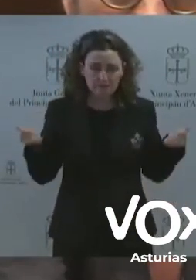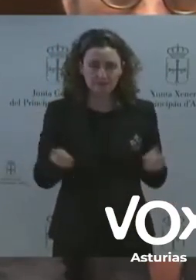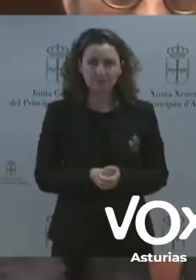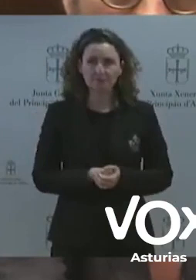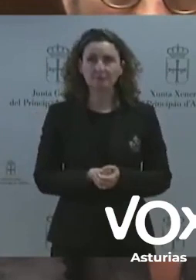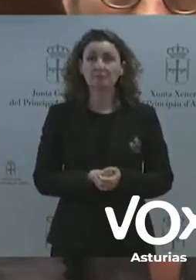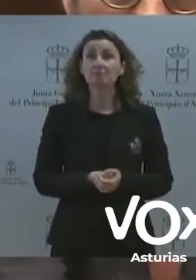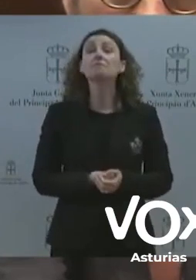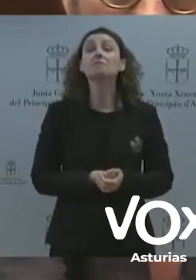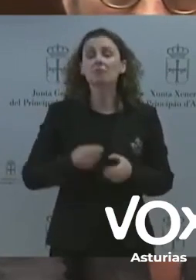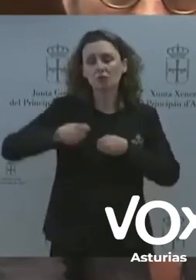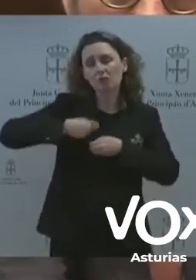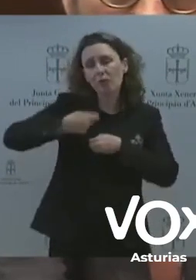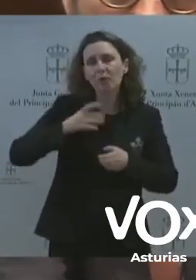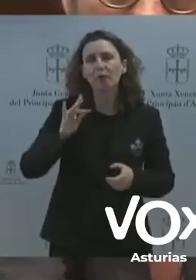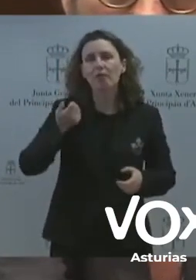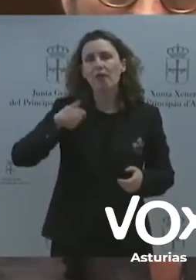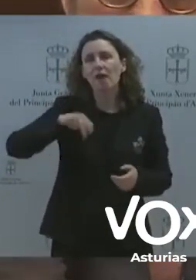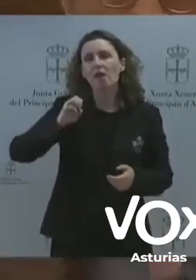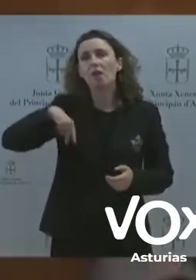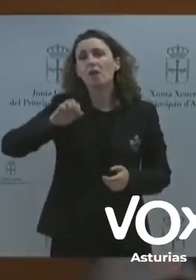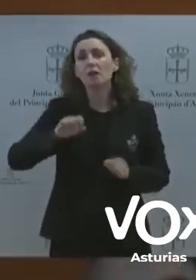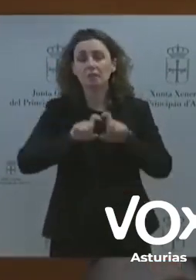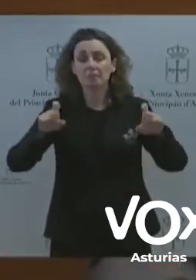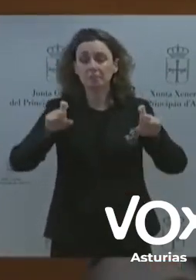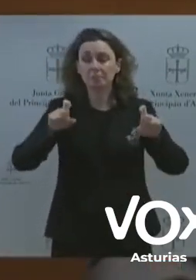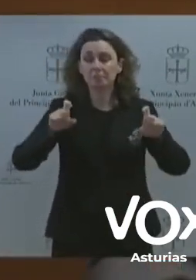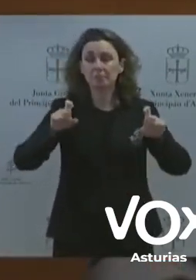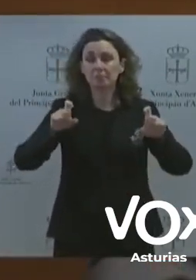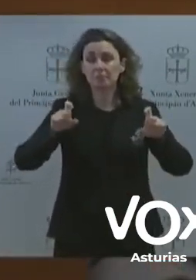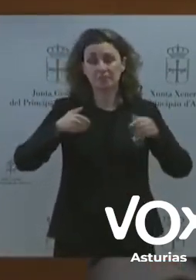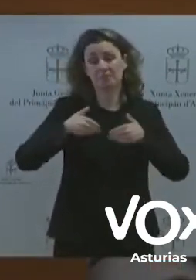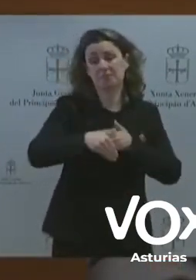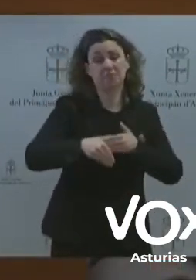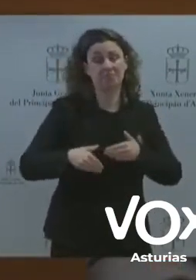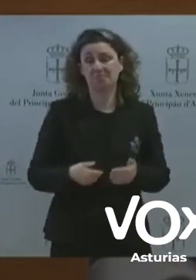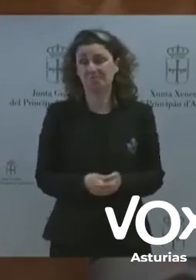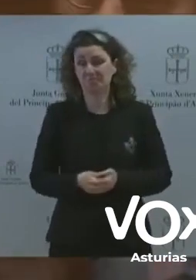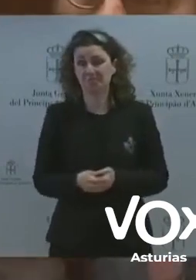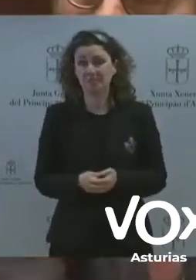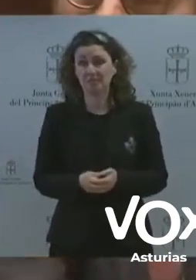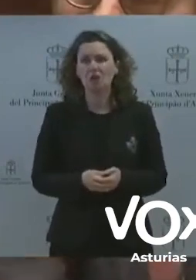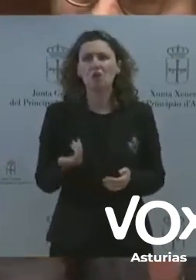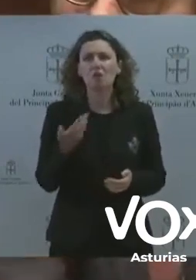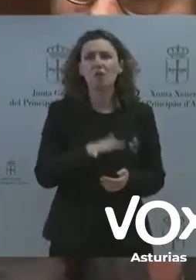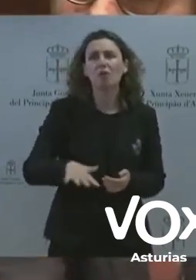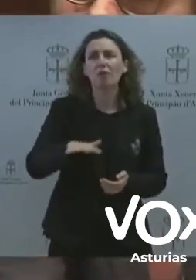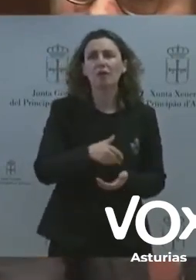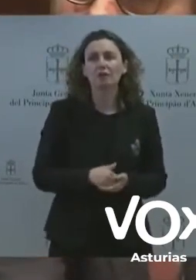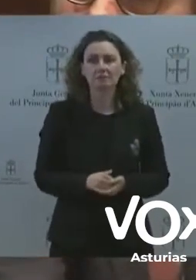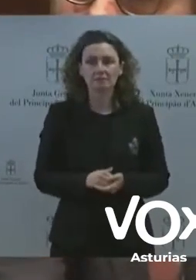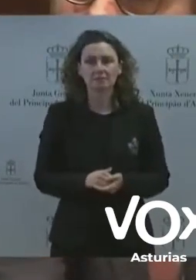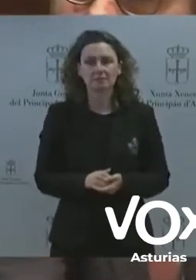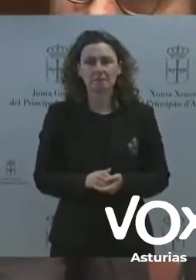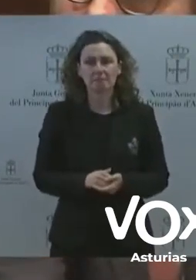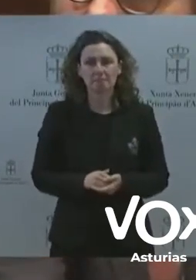pymes obligadas a cerrar por falta de expectativas de negocio? ¿Dónde están, señor presidente? ¿Por qué ha llegado